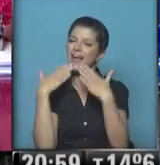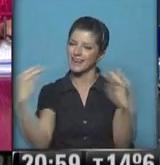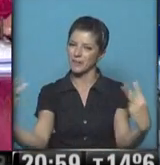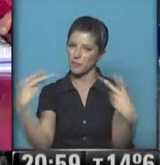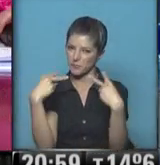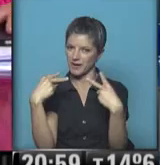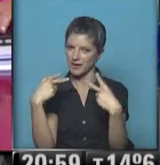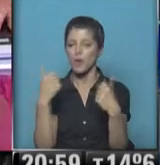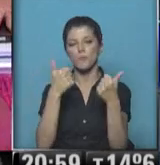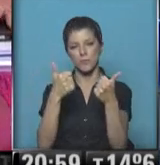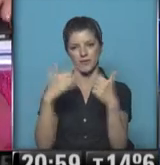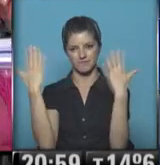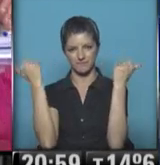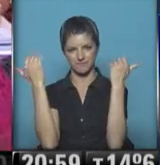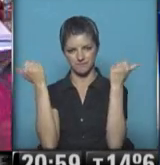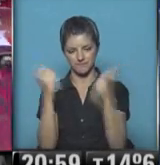acompañarnos la pasé muy bien